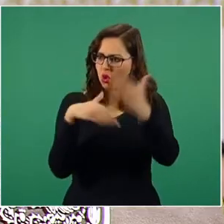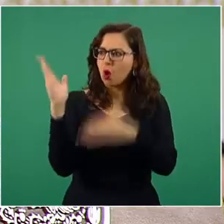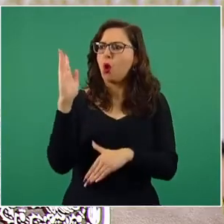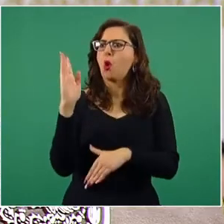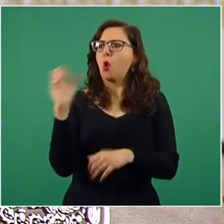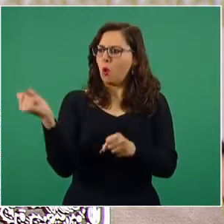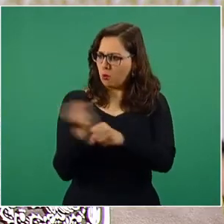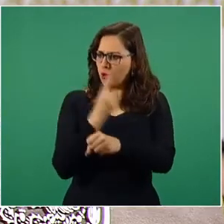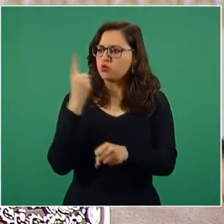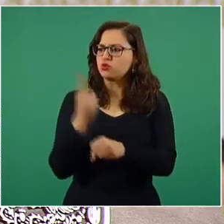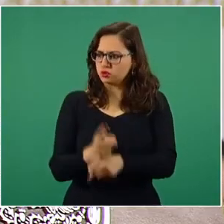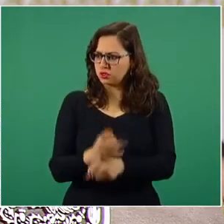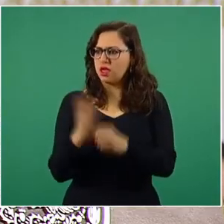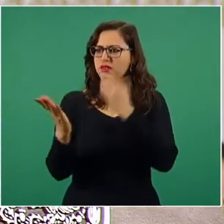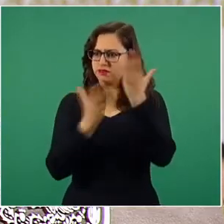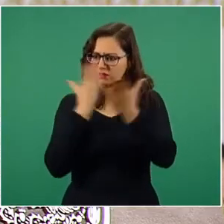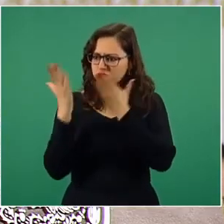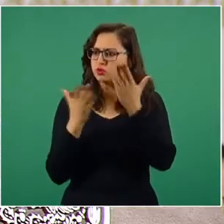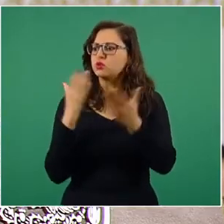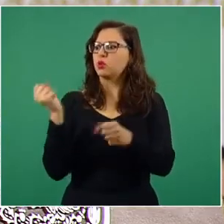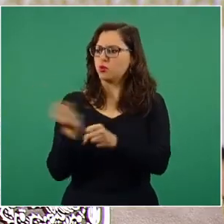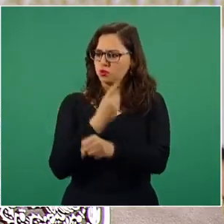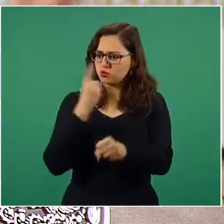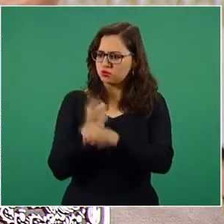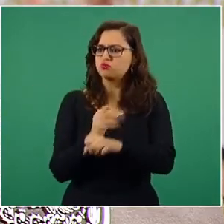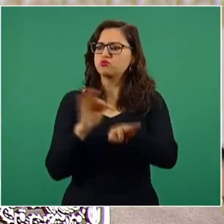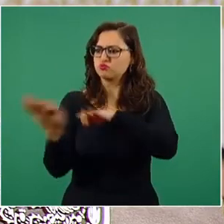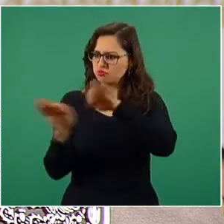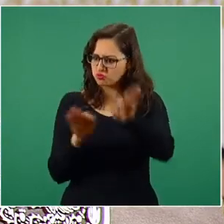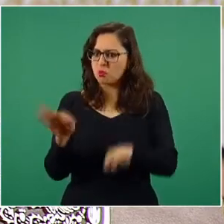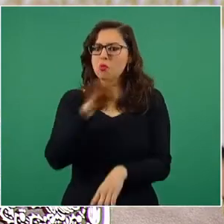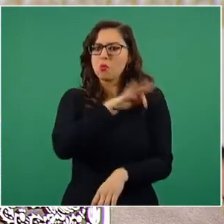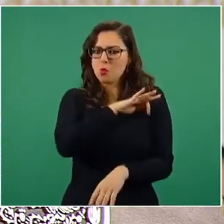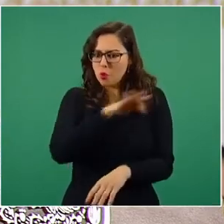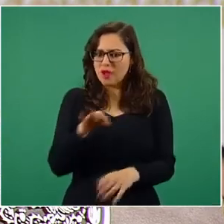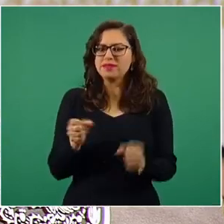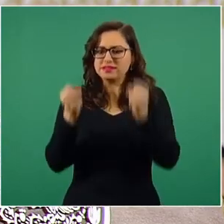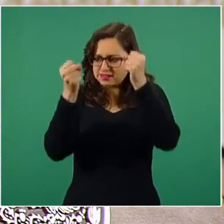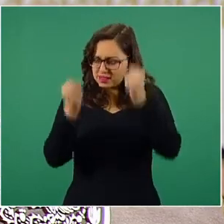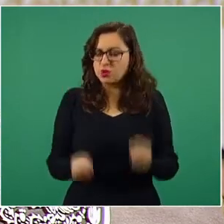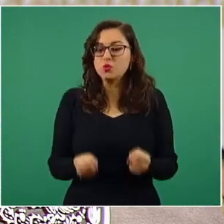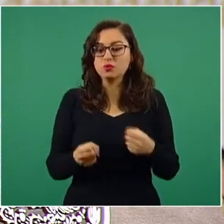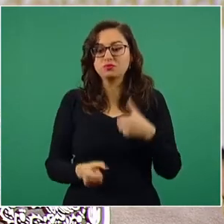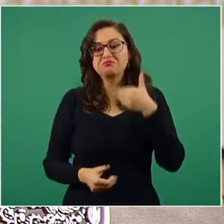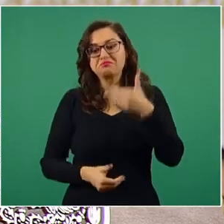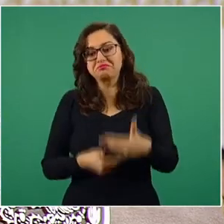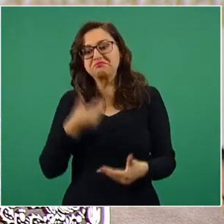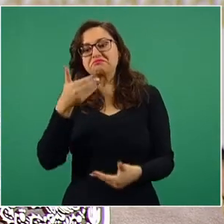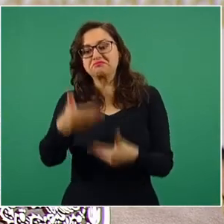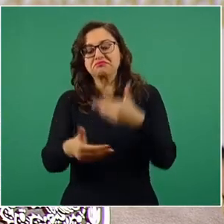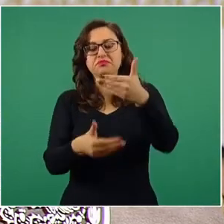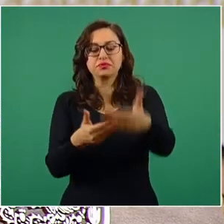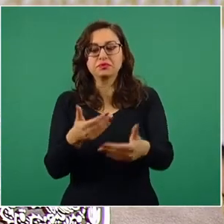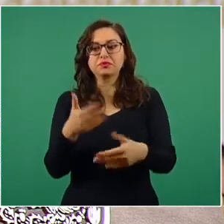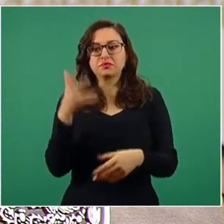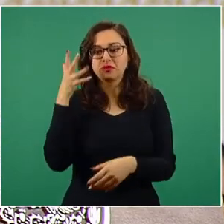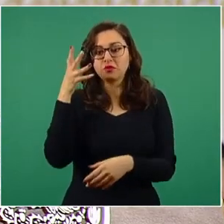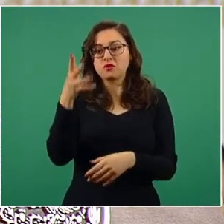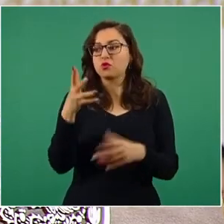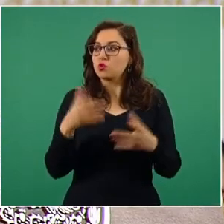con trabajo, con estudio, pues vamos a lograr entre todos una sociedad